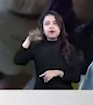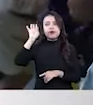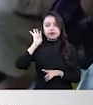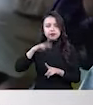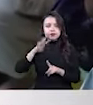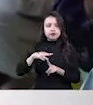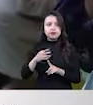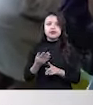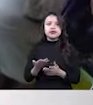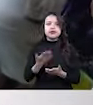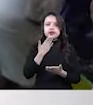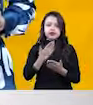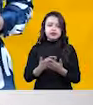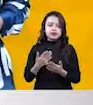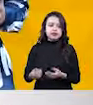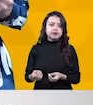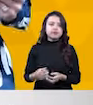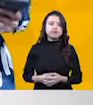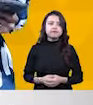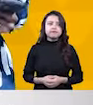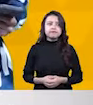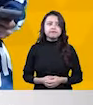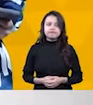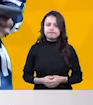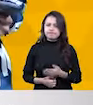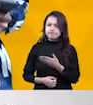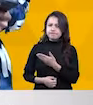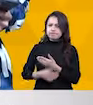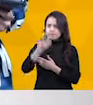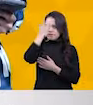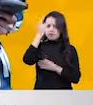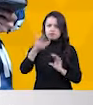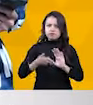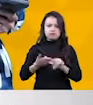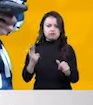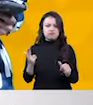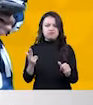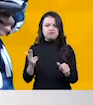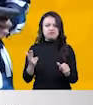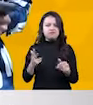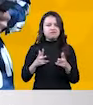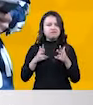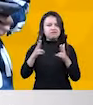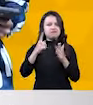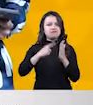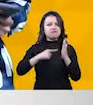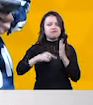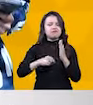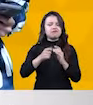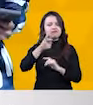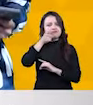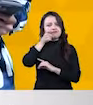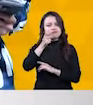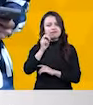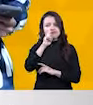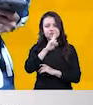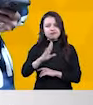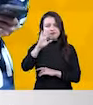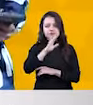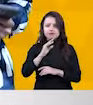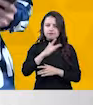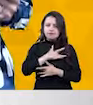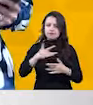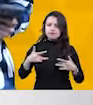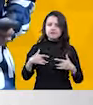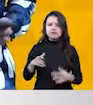Ya me lo llevo. Gracias, Supersalud. ¿Qué hay detrás de la extraña salida del Superintendente Nacional de Salud, el